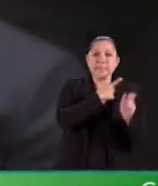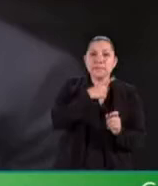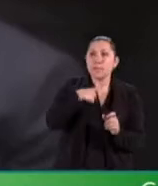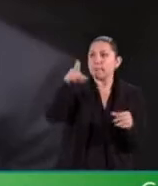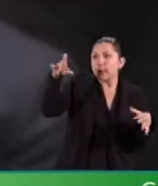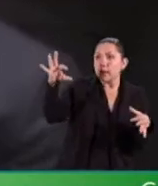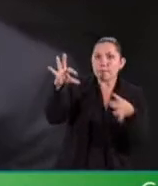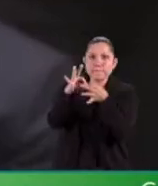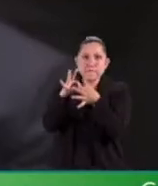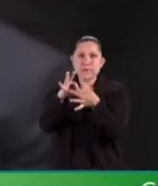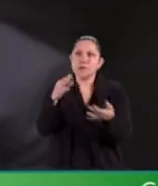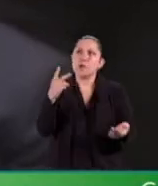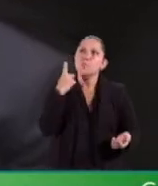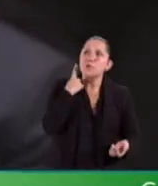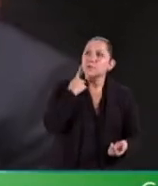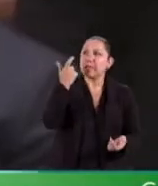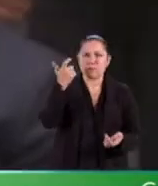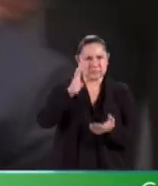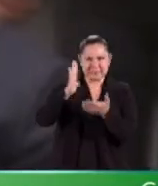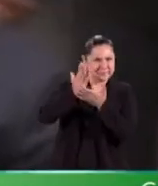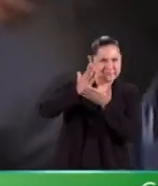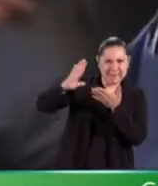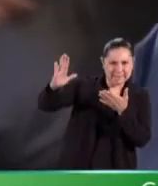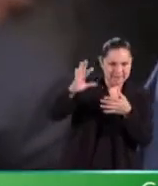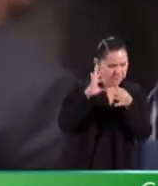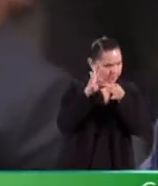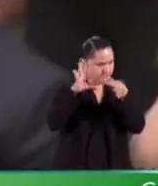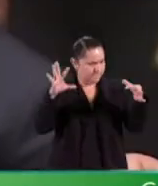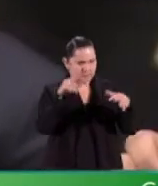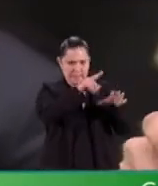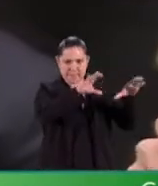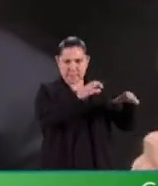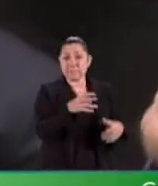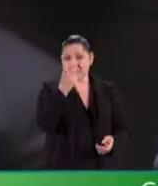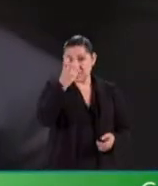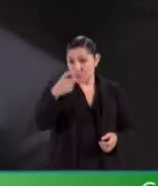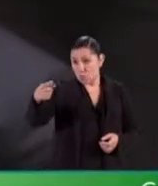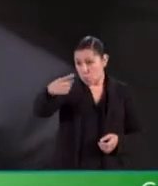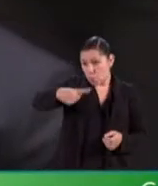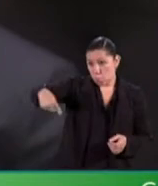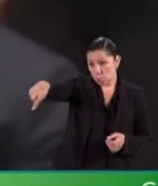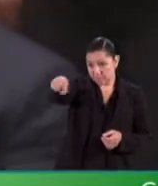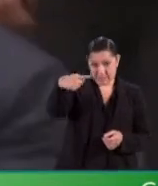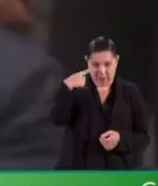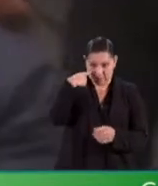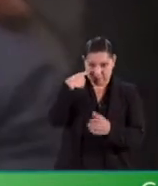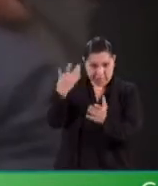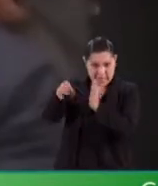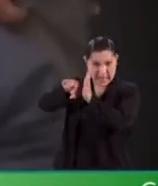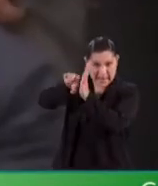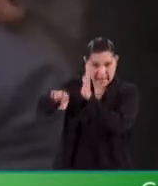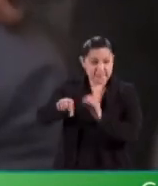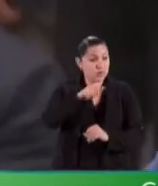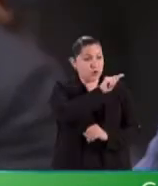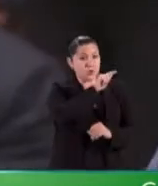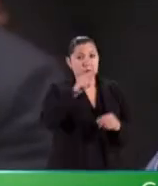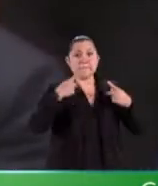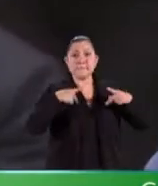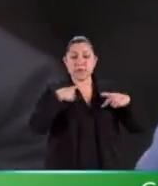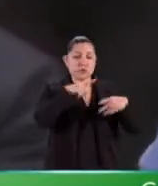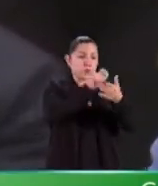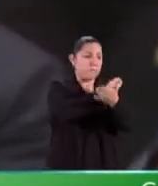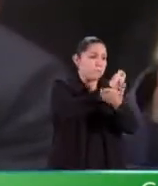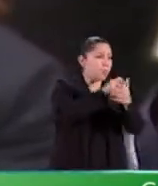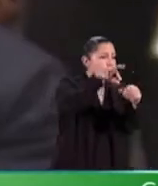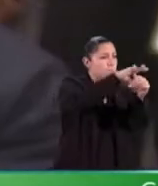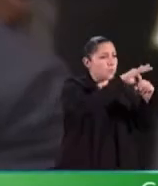mismos son el claro ejemplo de que una elección popular no garantiza la independencia, pues